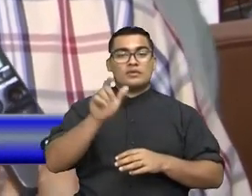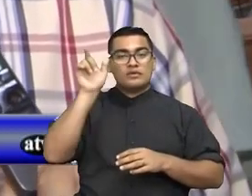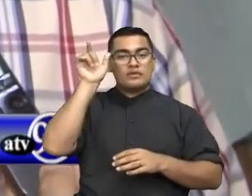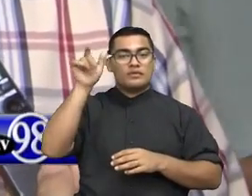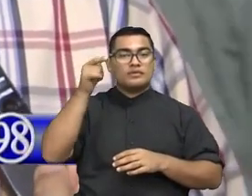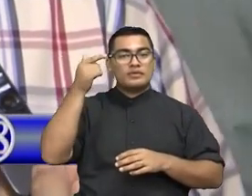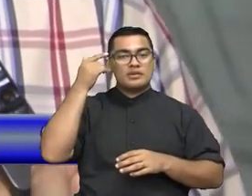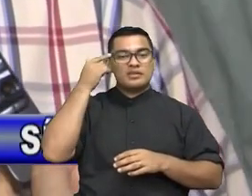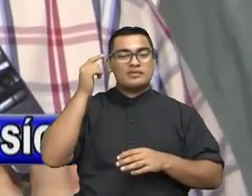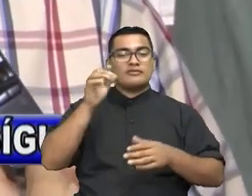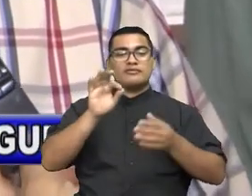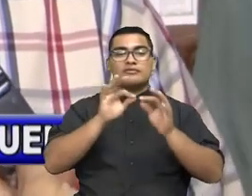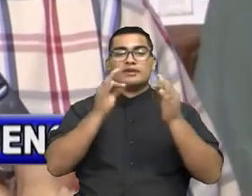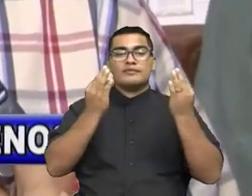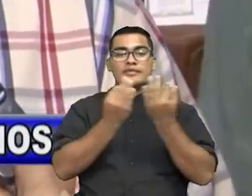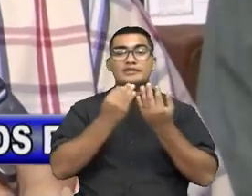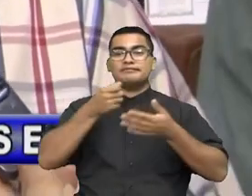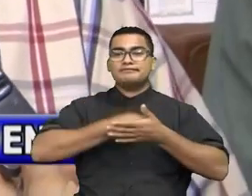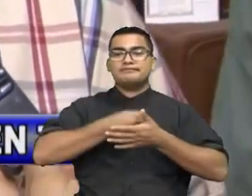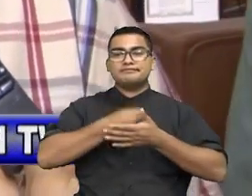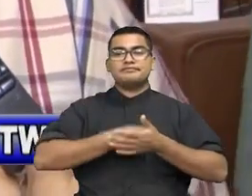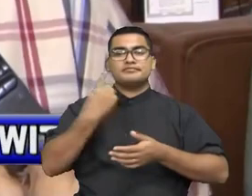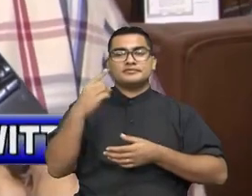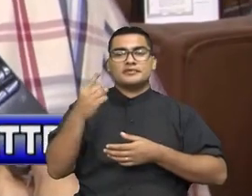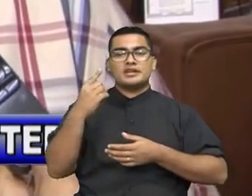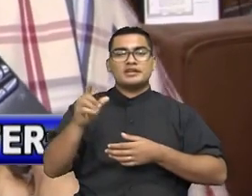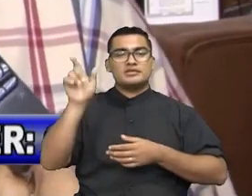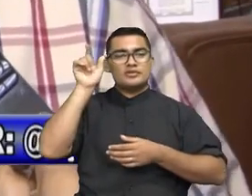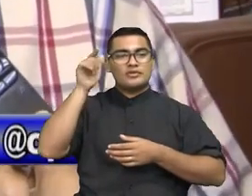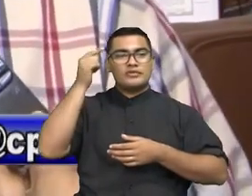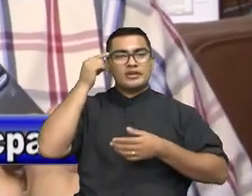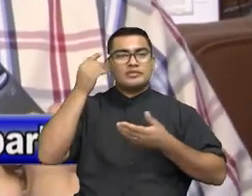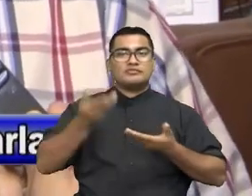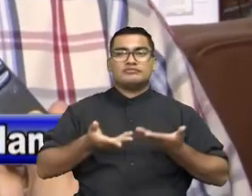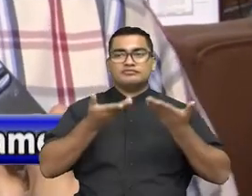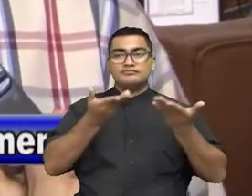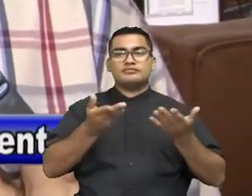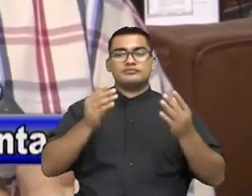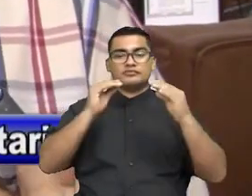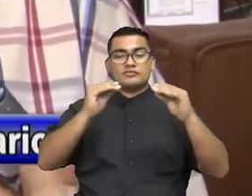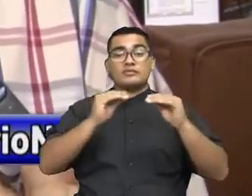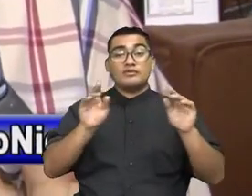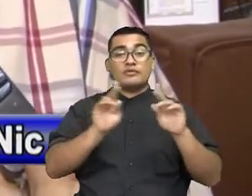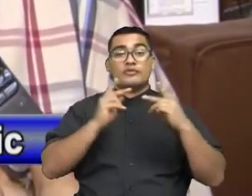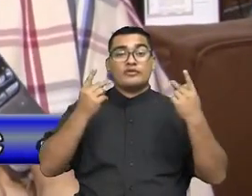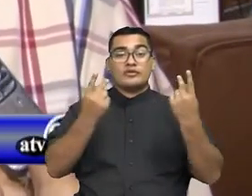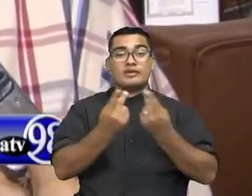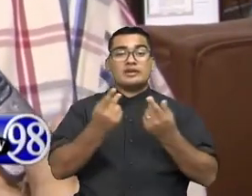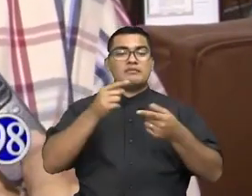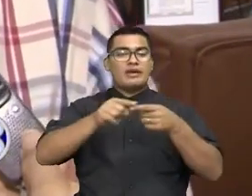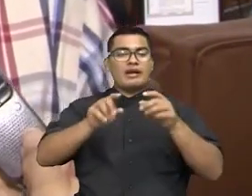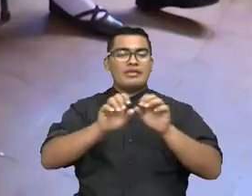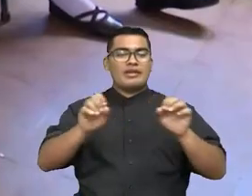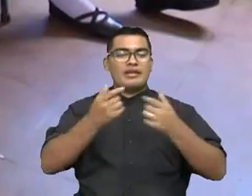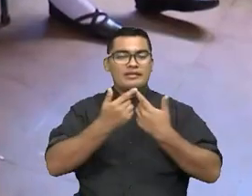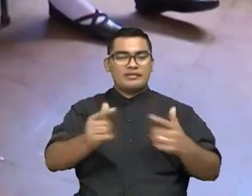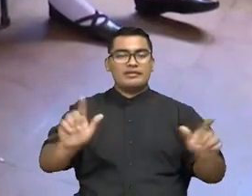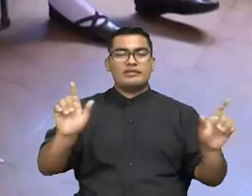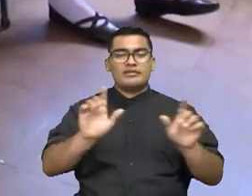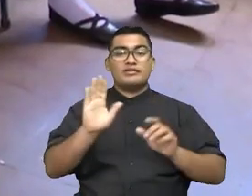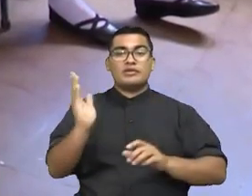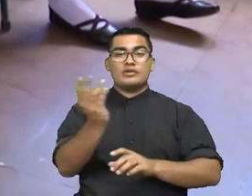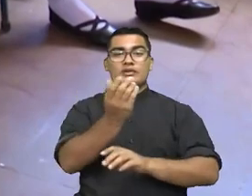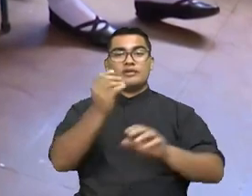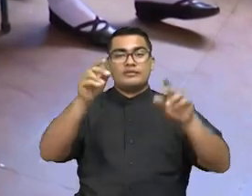esfuerzo que hace la familia hoy de ejercer un derecho que el gobierno lo ha garantizado a través de la educación pública, gratuita y con calidad para todos los nicaragüenses.